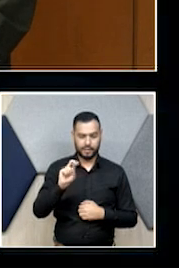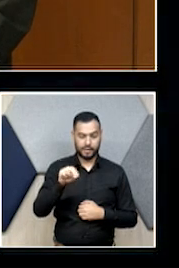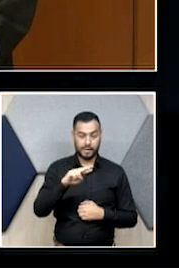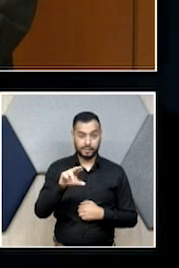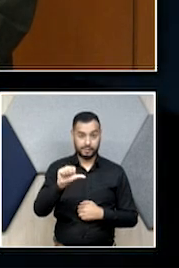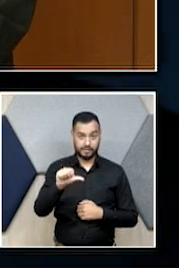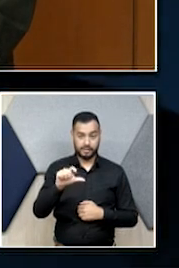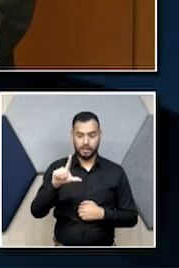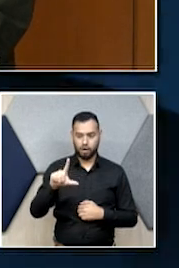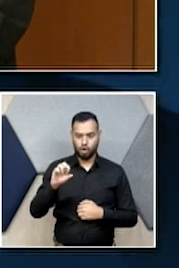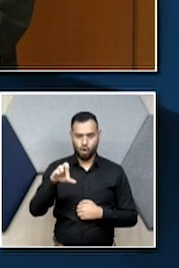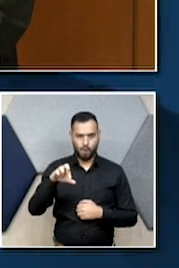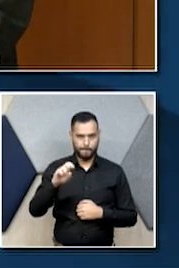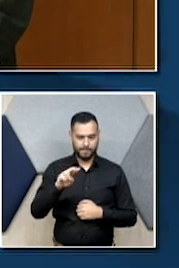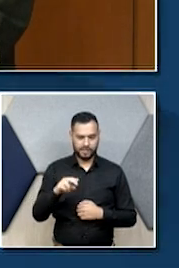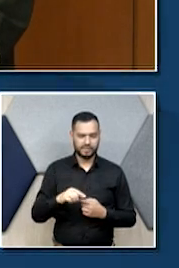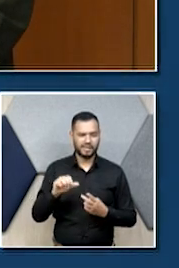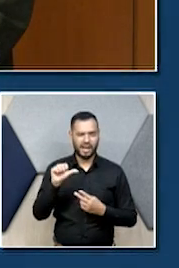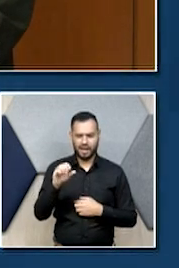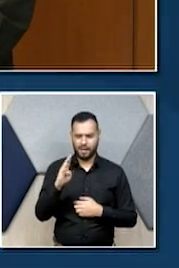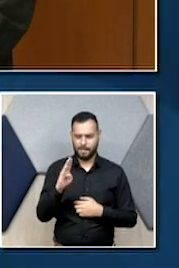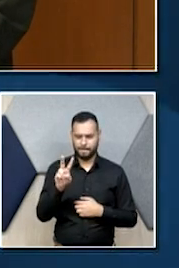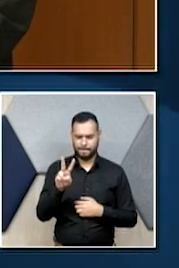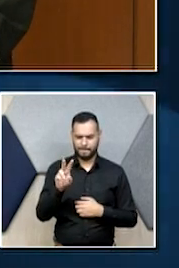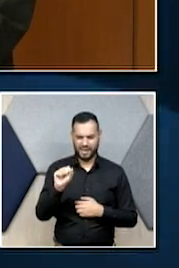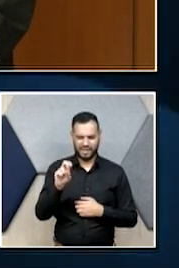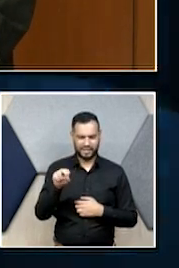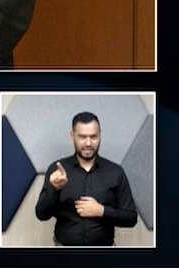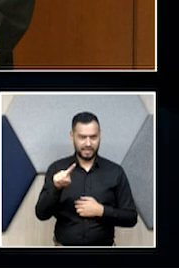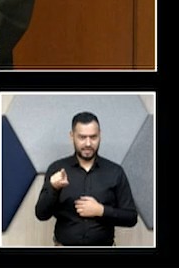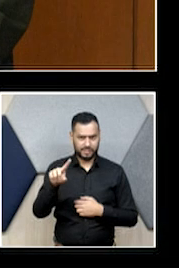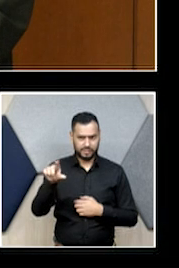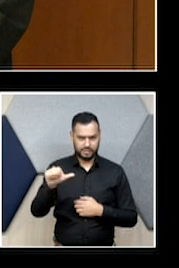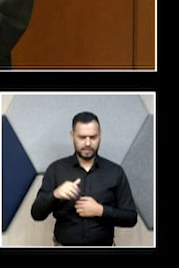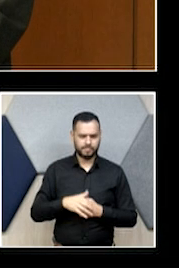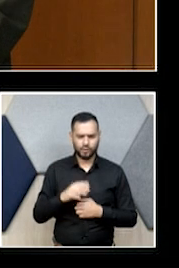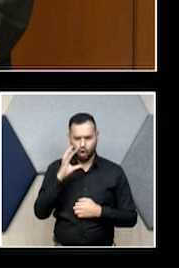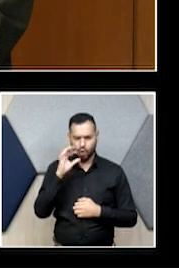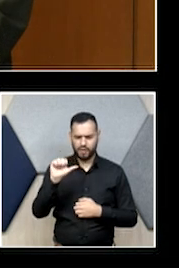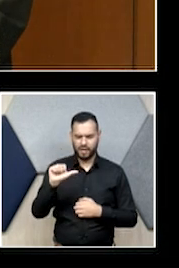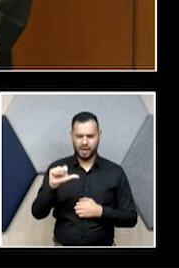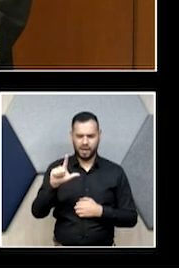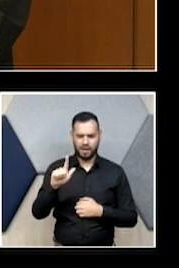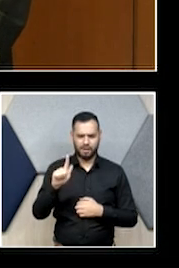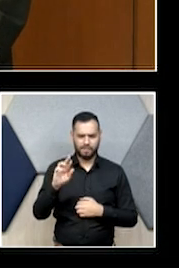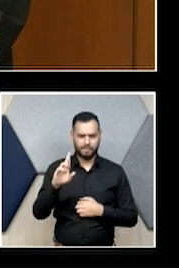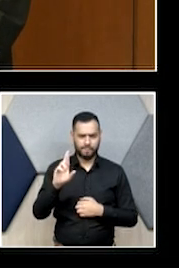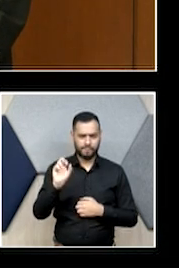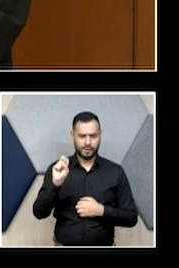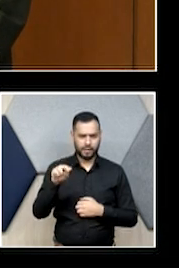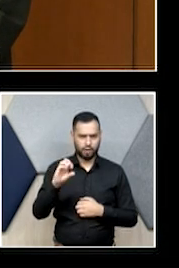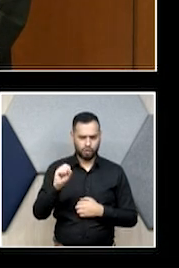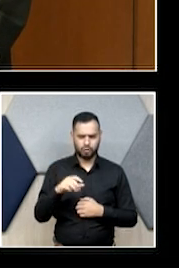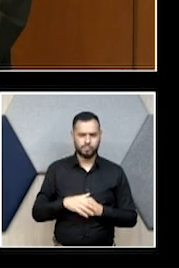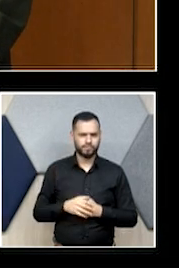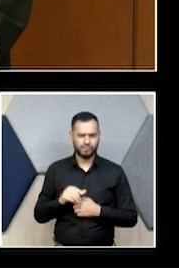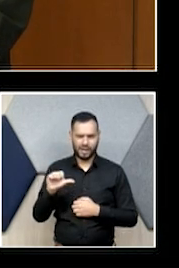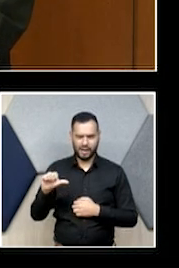señora Vanessa Suelt, señor Alfredo Vidal, señora Leslie Torres.